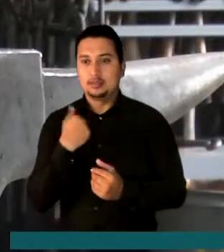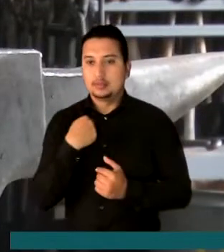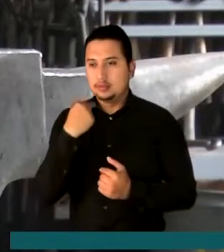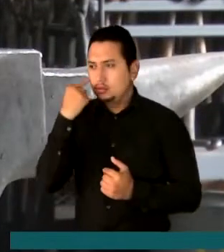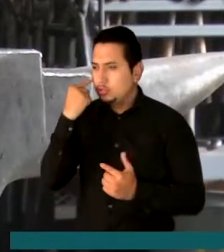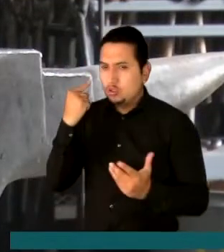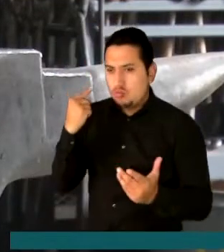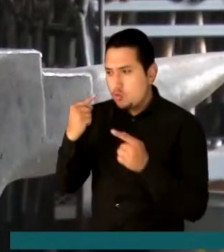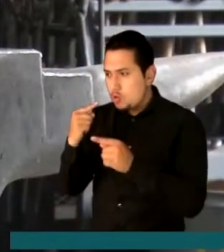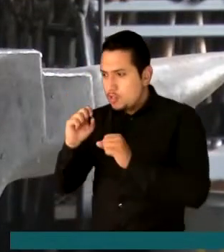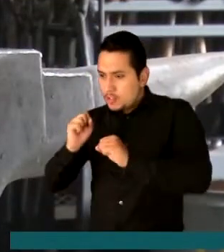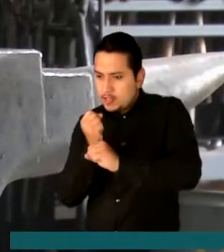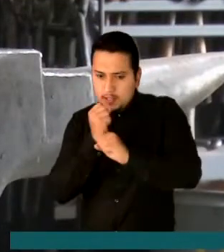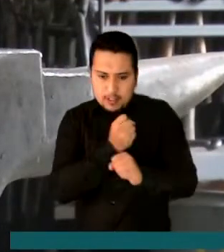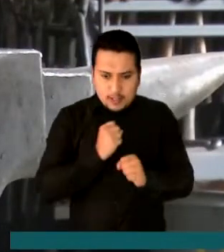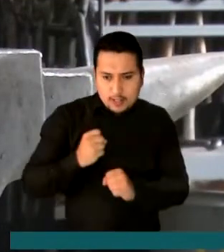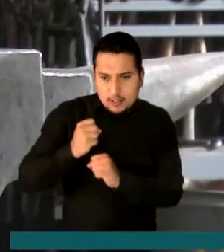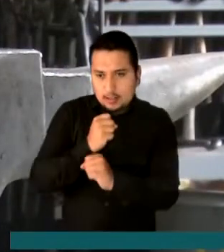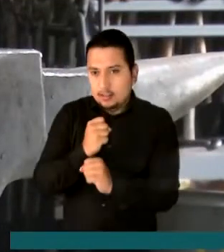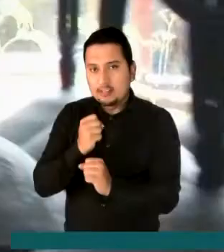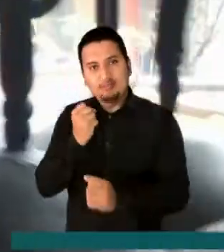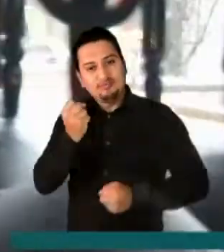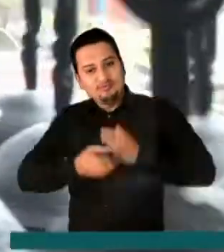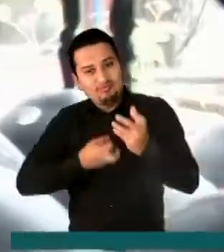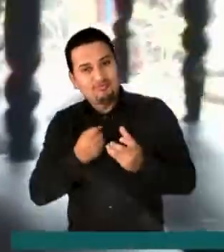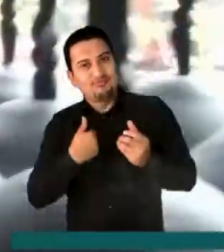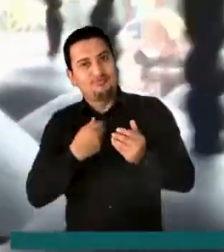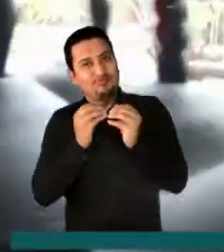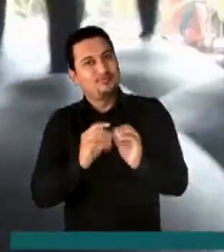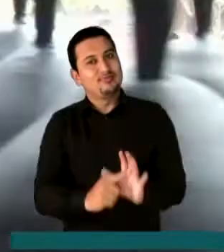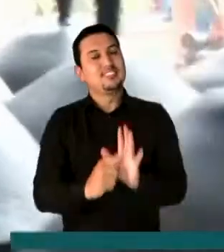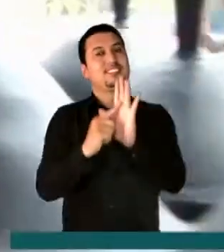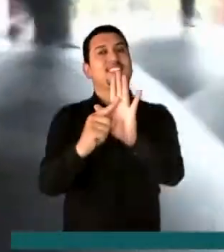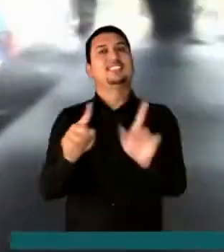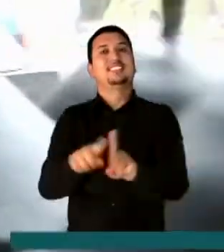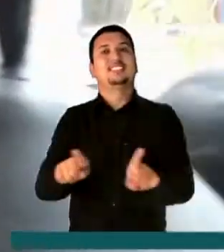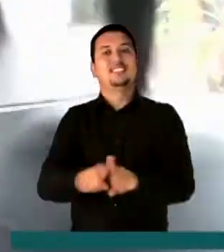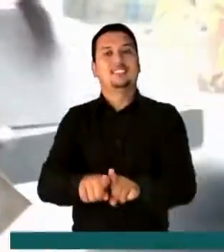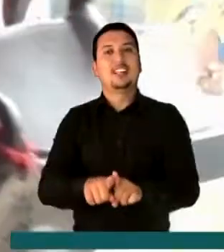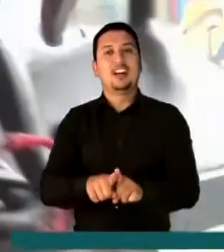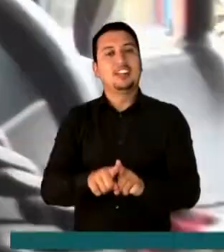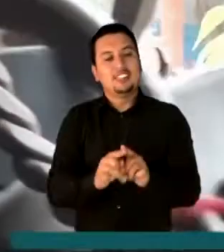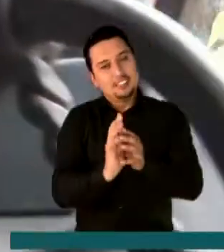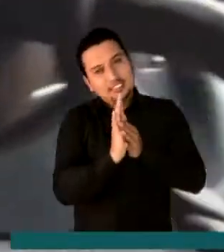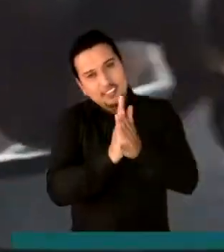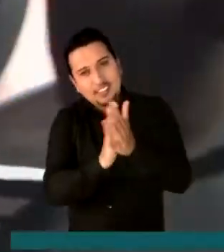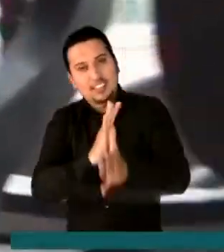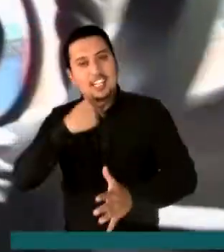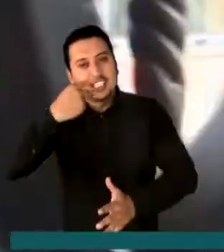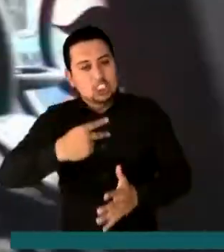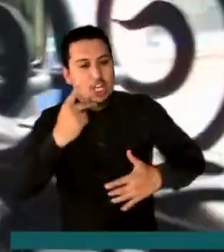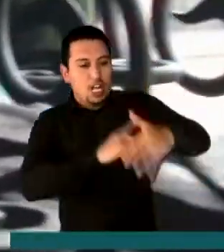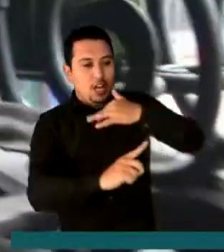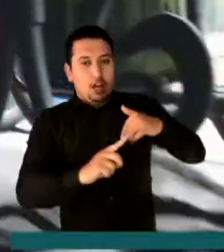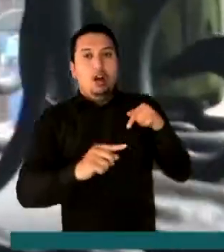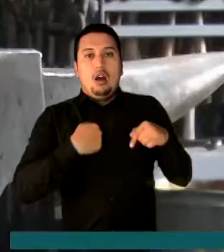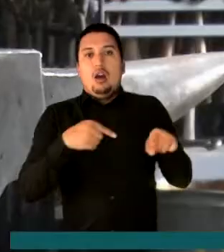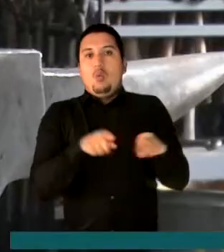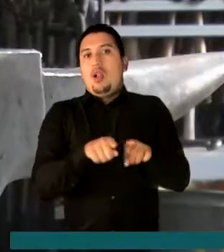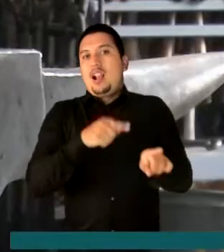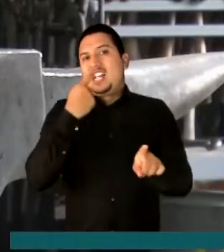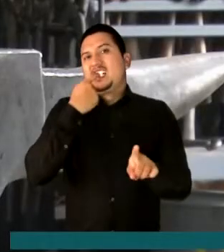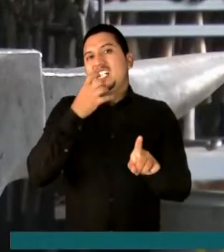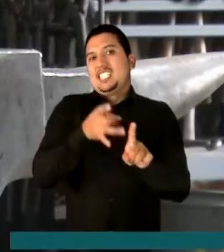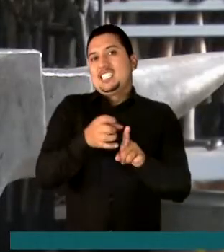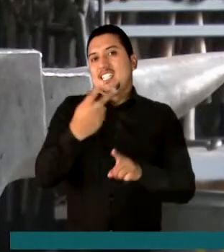plástico busca elementos con los cuales expresarse, o sea, crear su propio lenguaje con el cual pueda hablar y contar